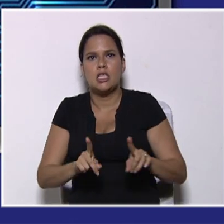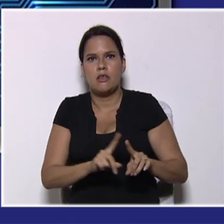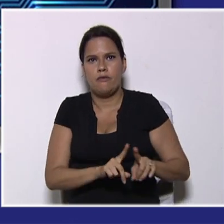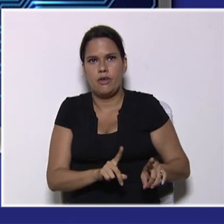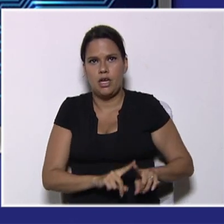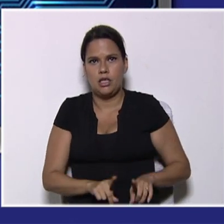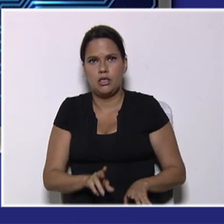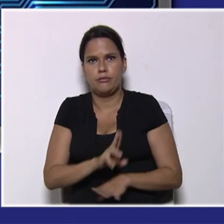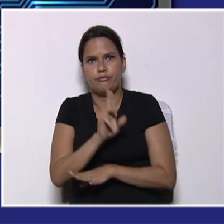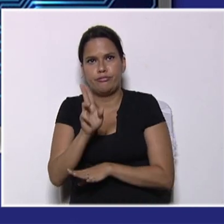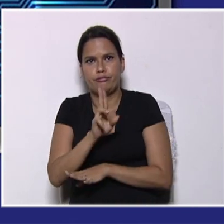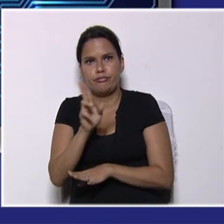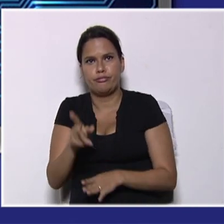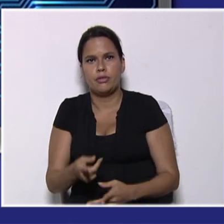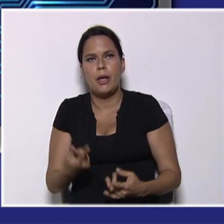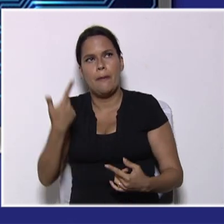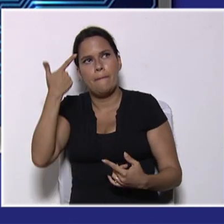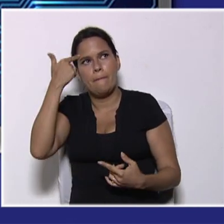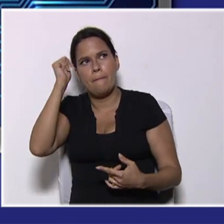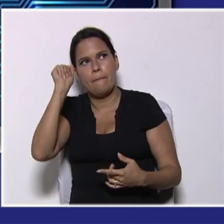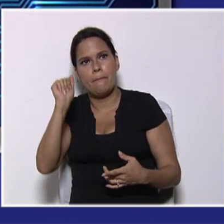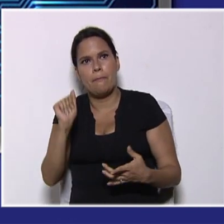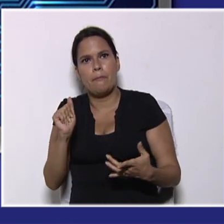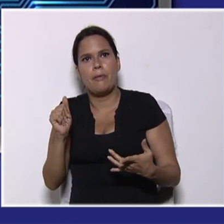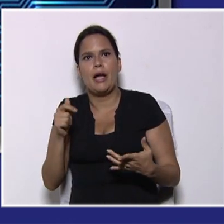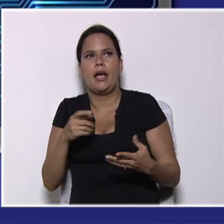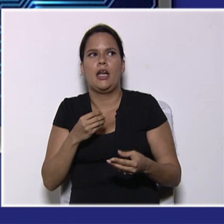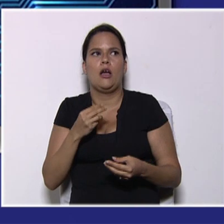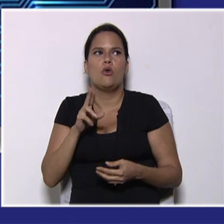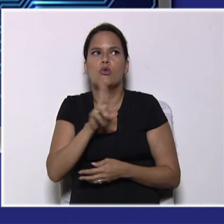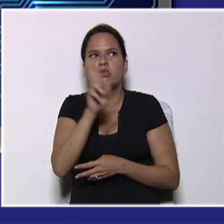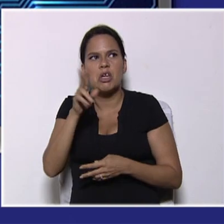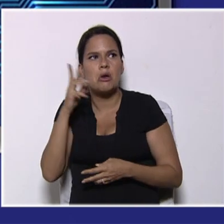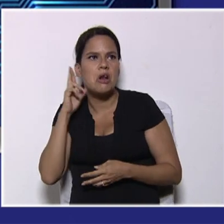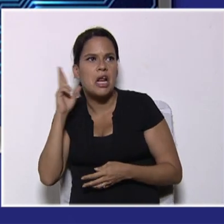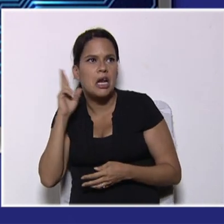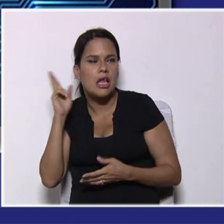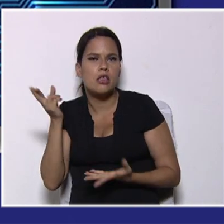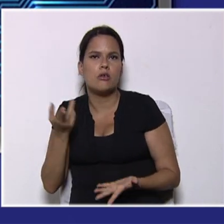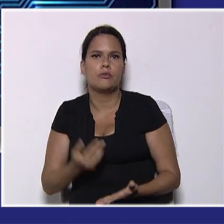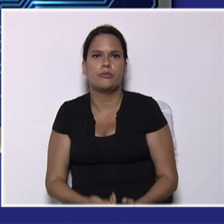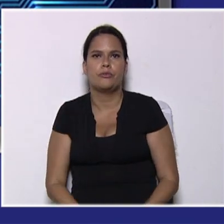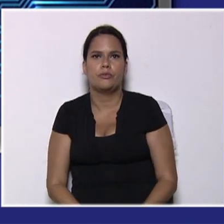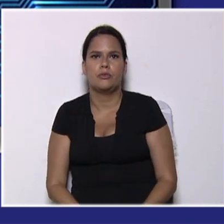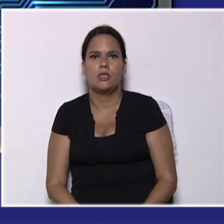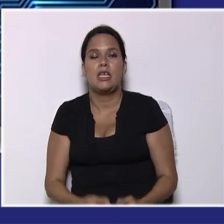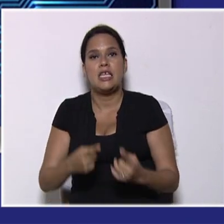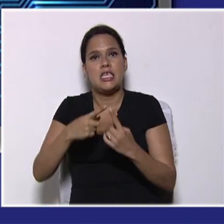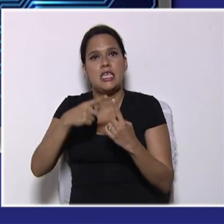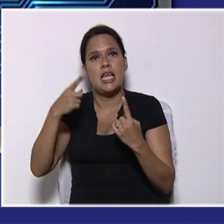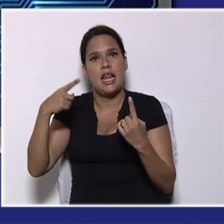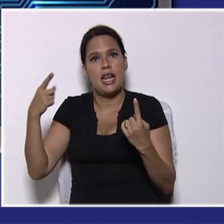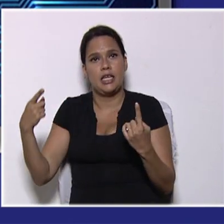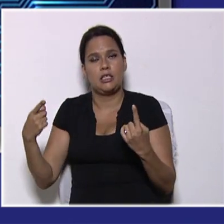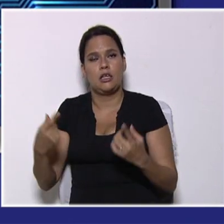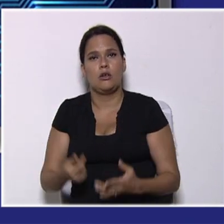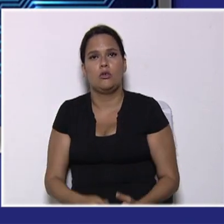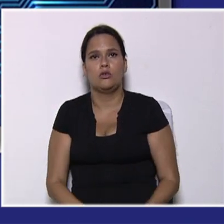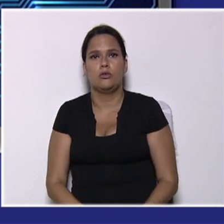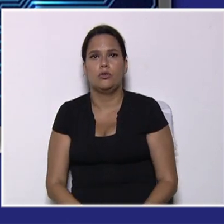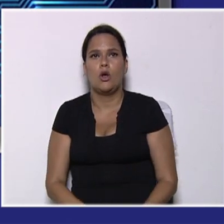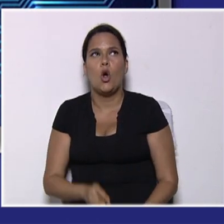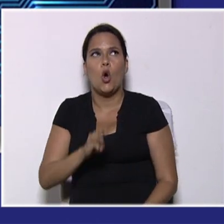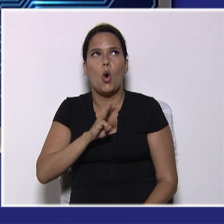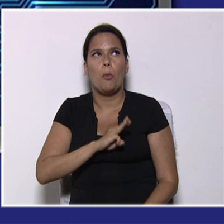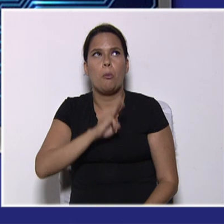por ejemplo, para sintonizar radios AM o FM. Y eléctricos o polarizados.